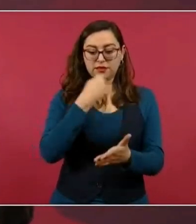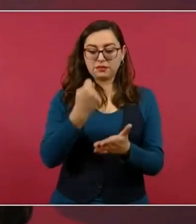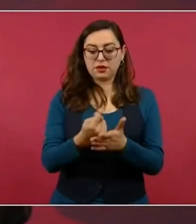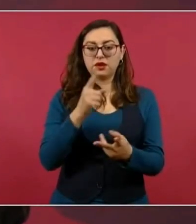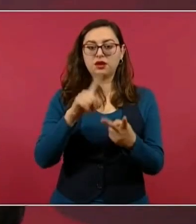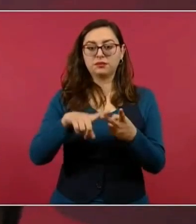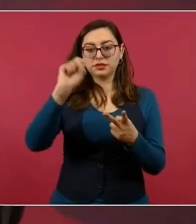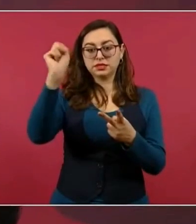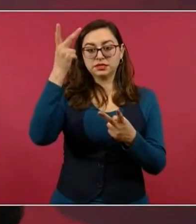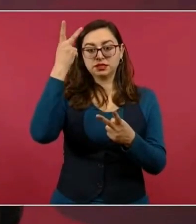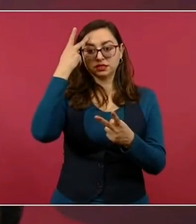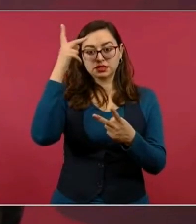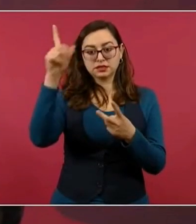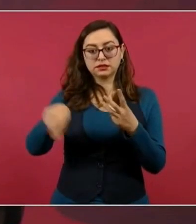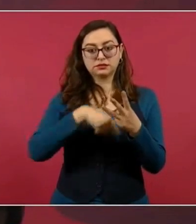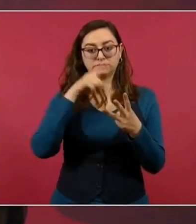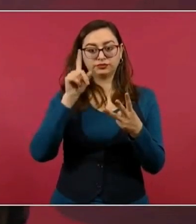Luis,